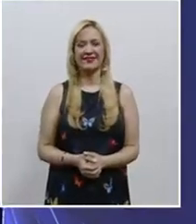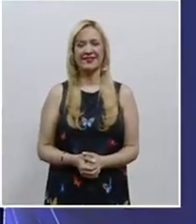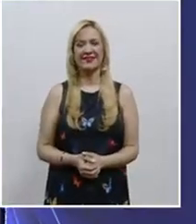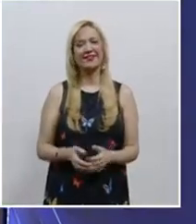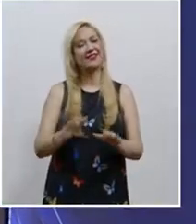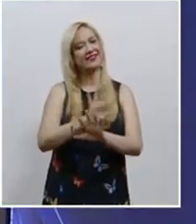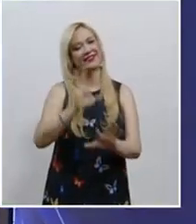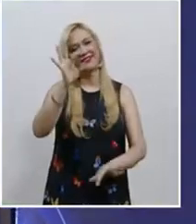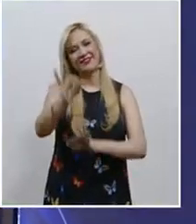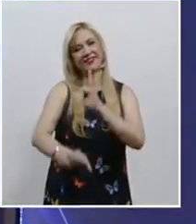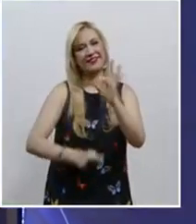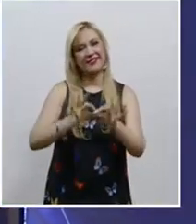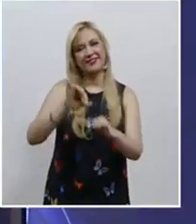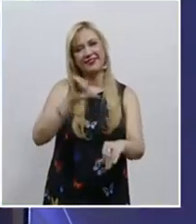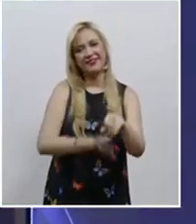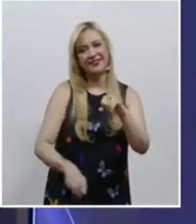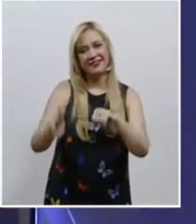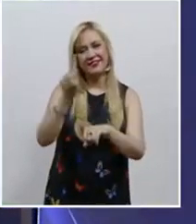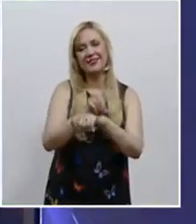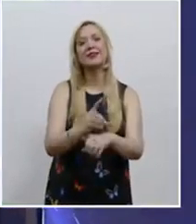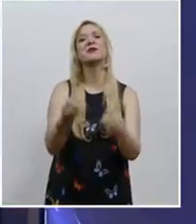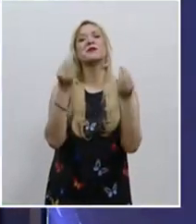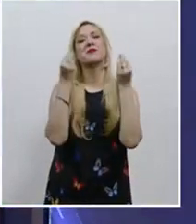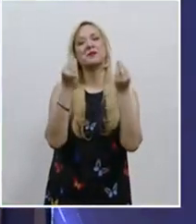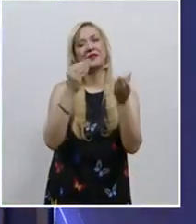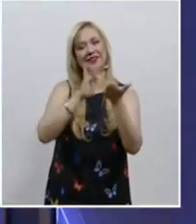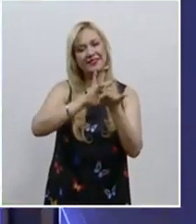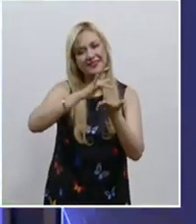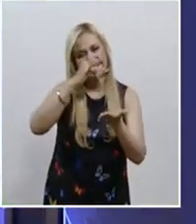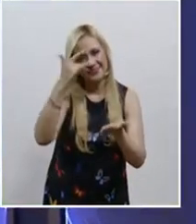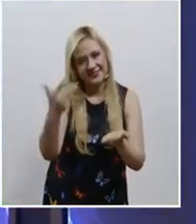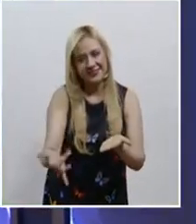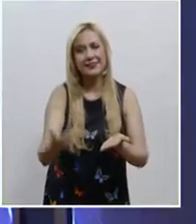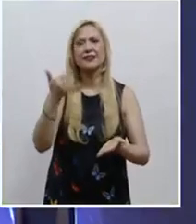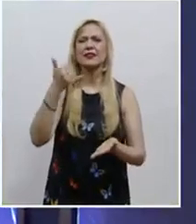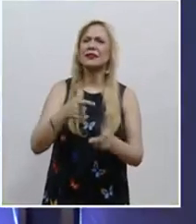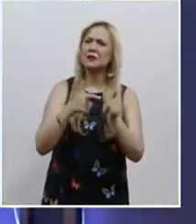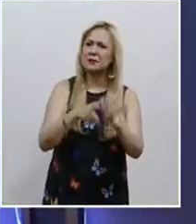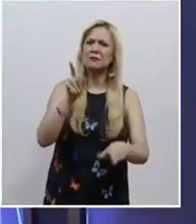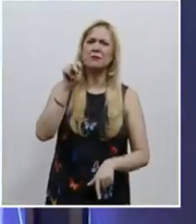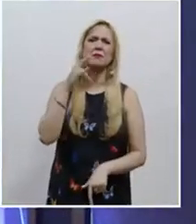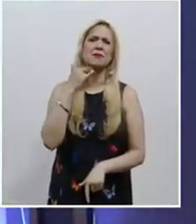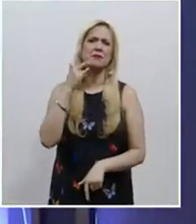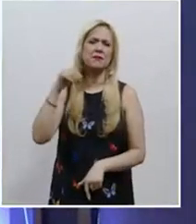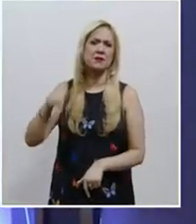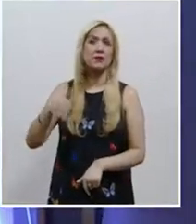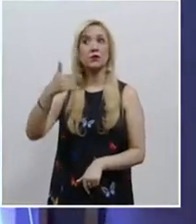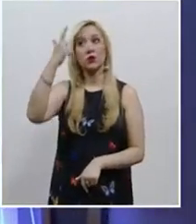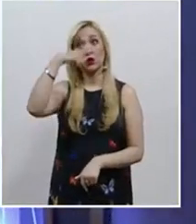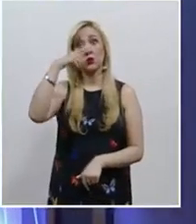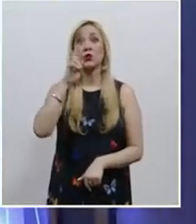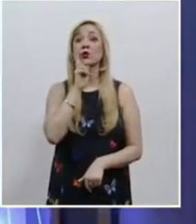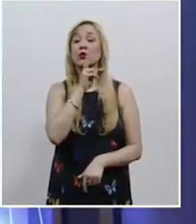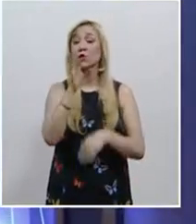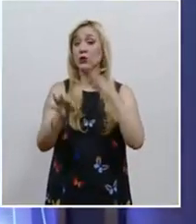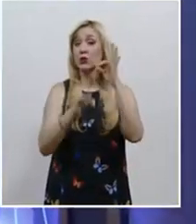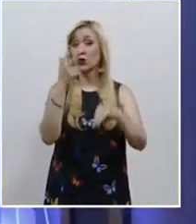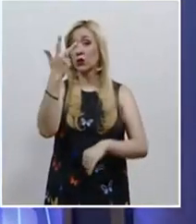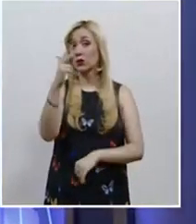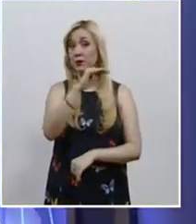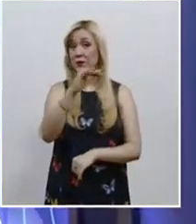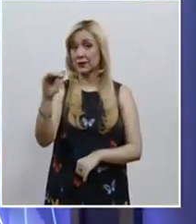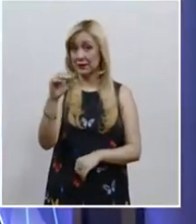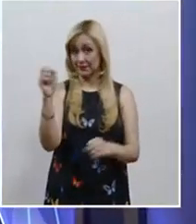Es así como llegamos al final de este espacio, como siempre agradeciendo su compañía e invitándole a sintonizar la emisión nocturna de Poder Informativo en punto de